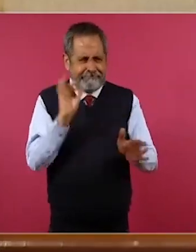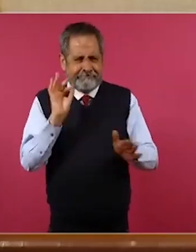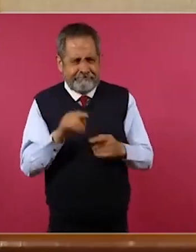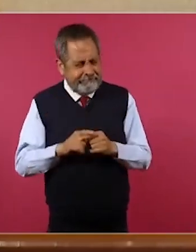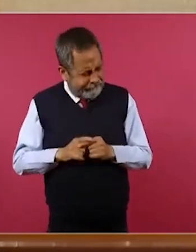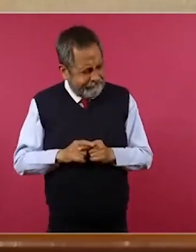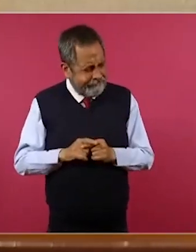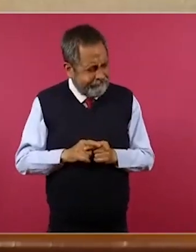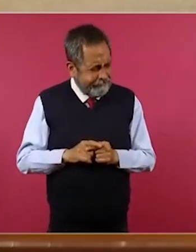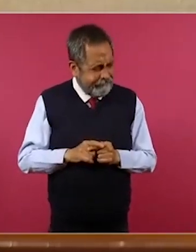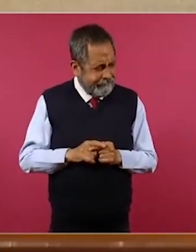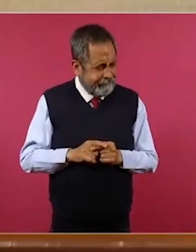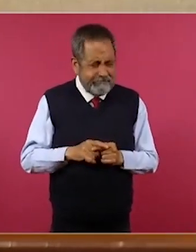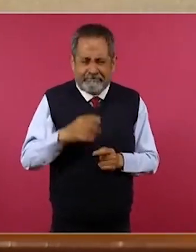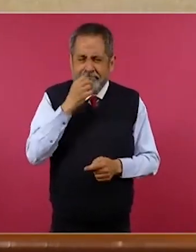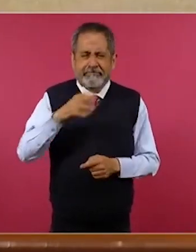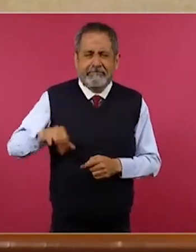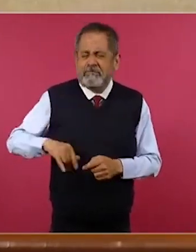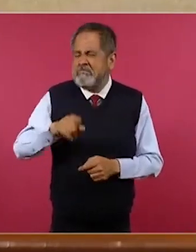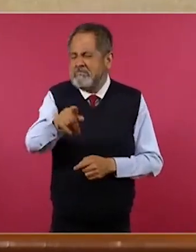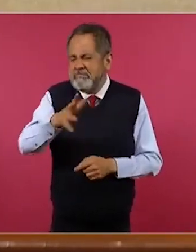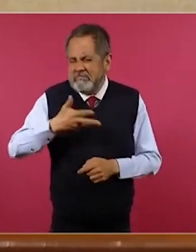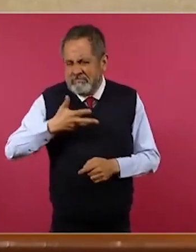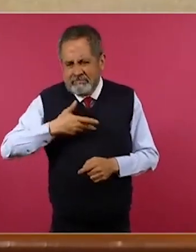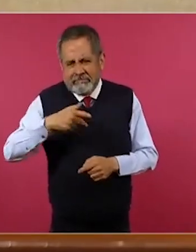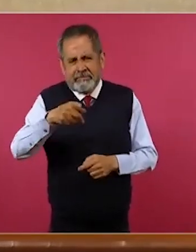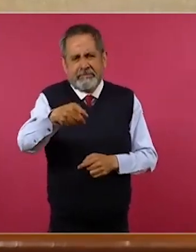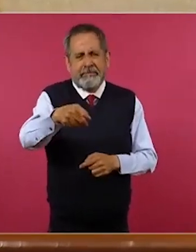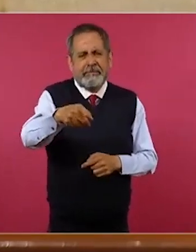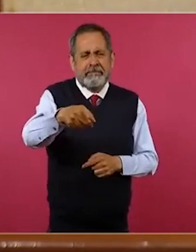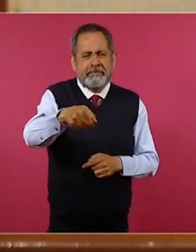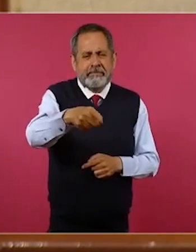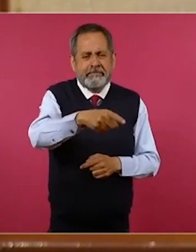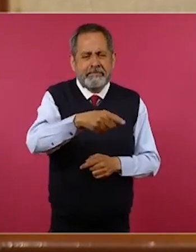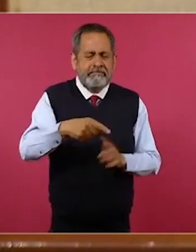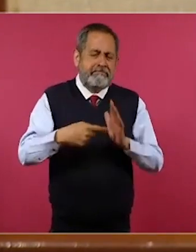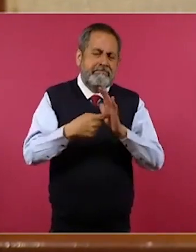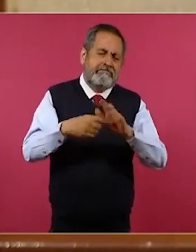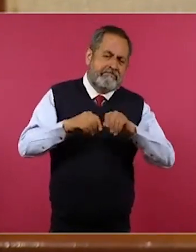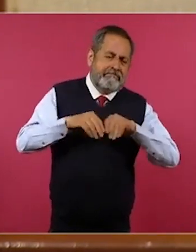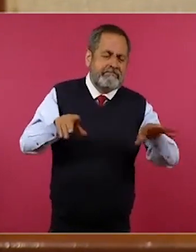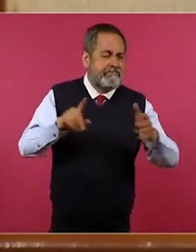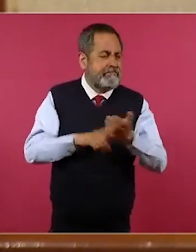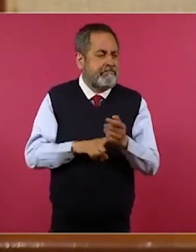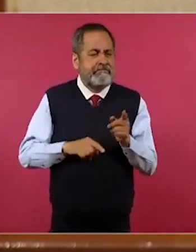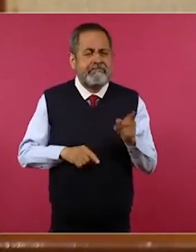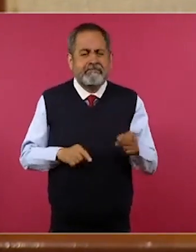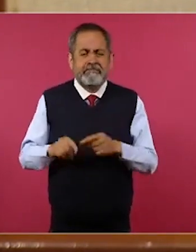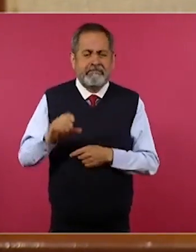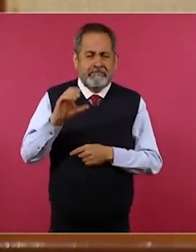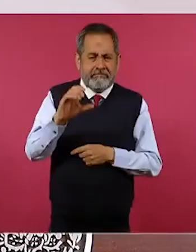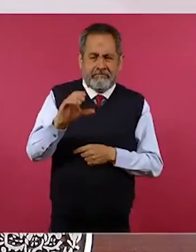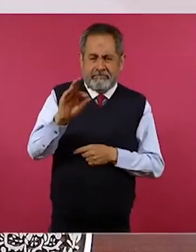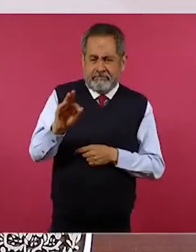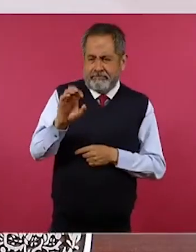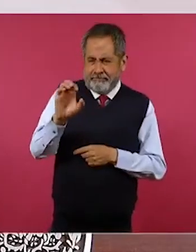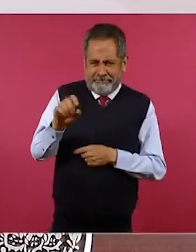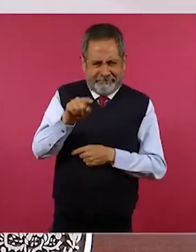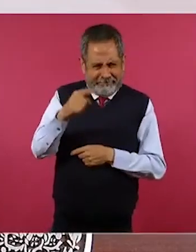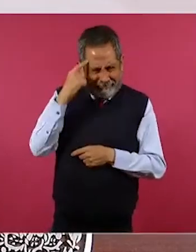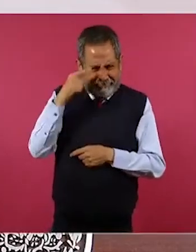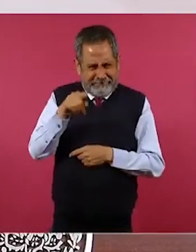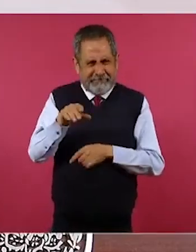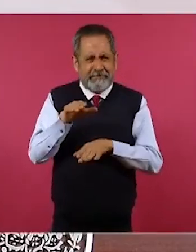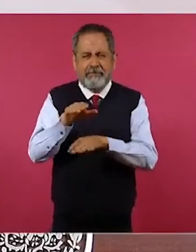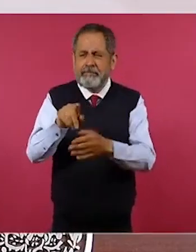porque fue interesante. No sé si tienes la exposición que hicieron los de la Comisión Federal de Electricidad sobre